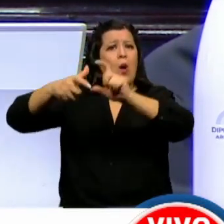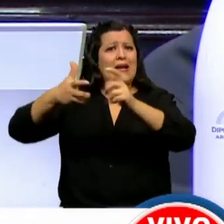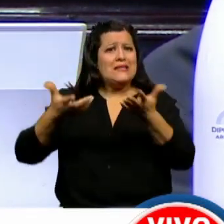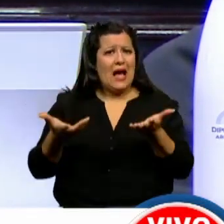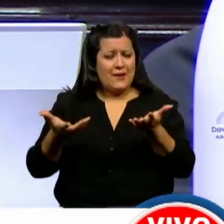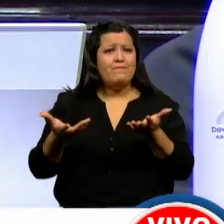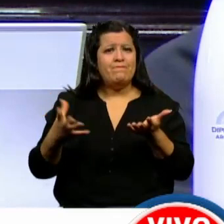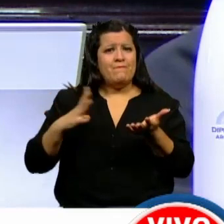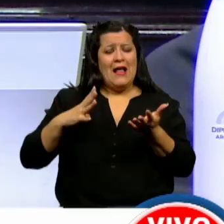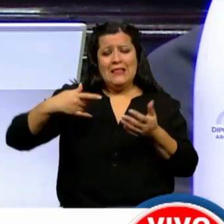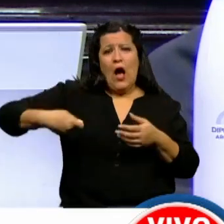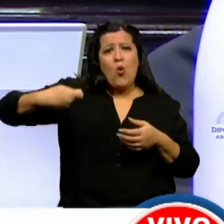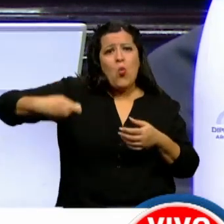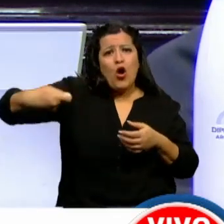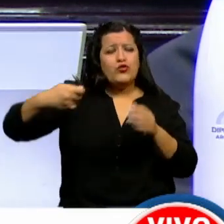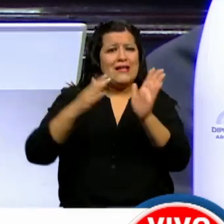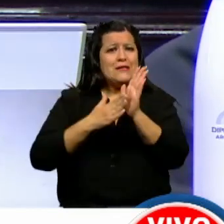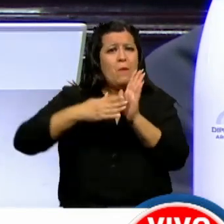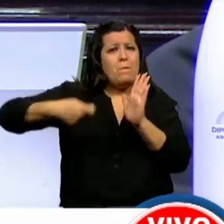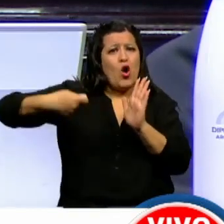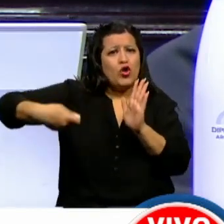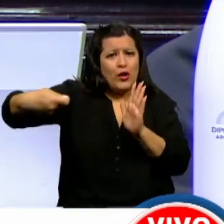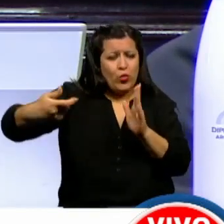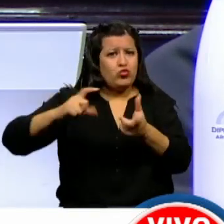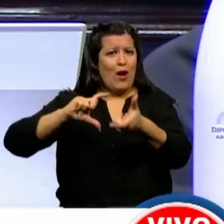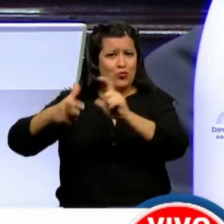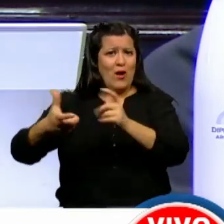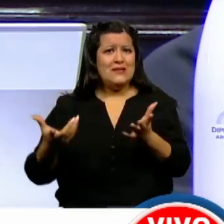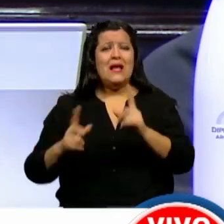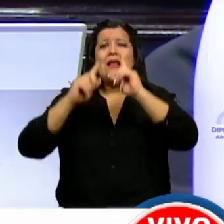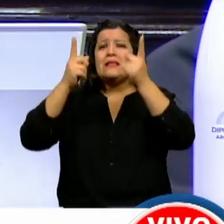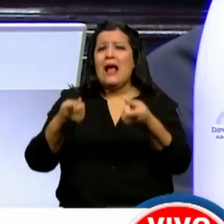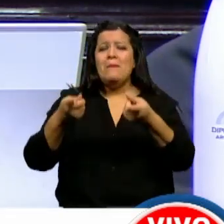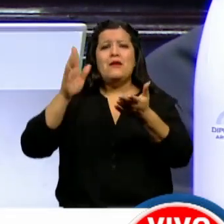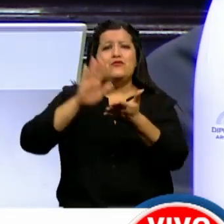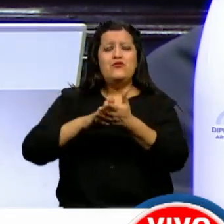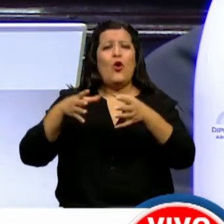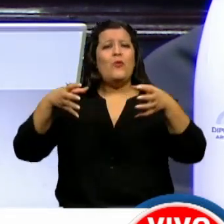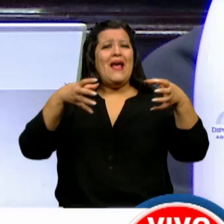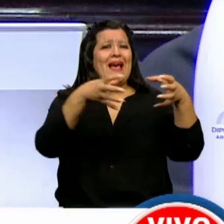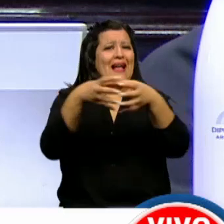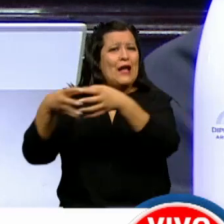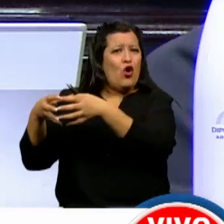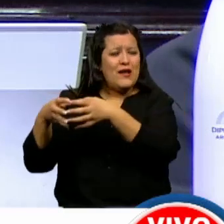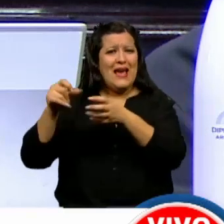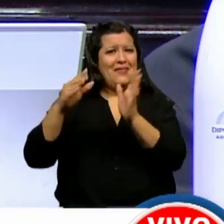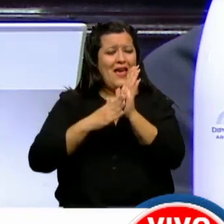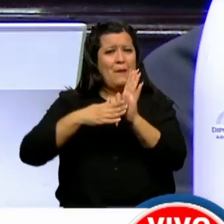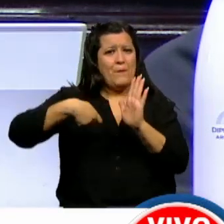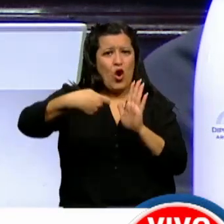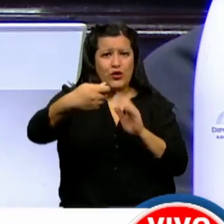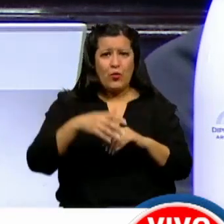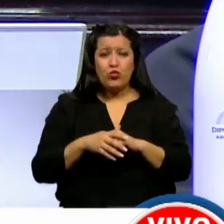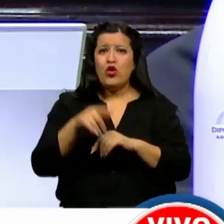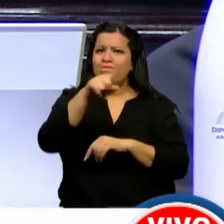las cuotas del monotributo y las bandas de las categorías del monotributo. Y